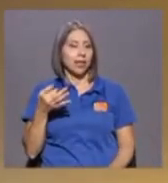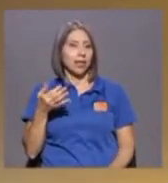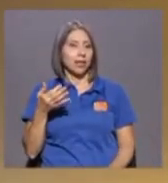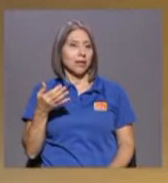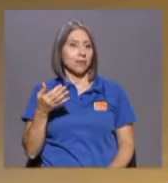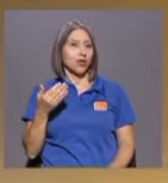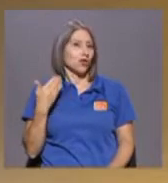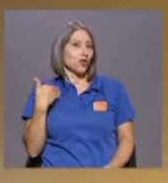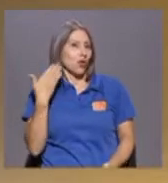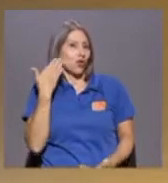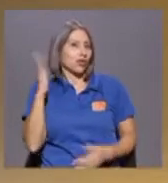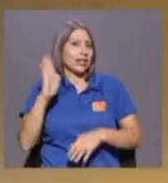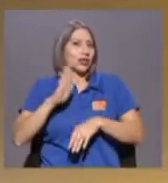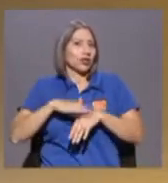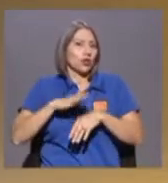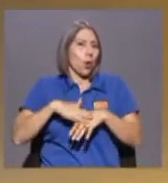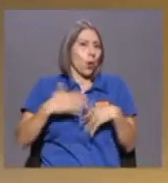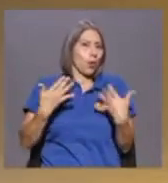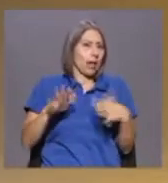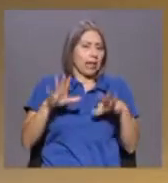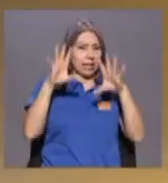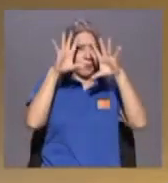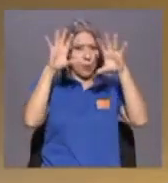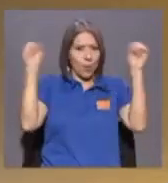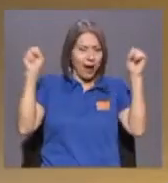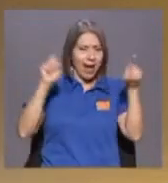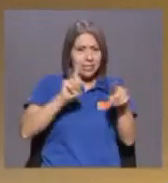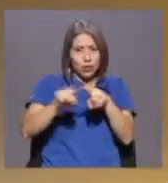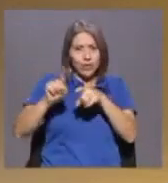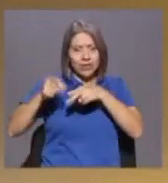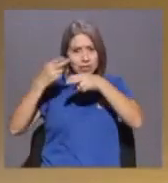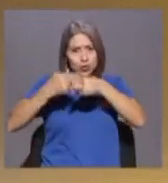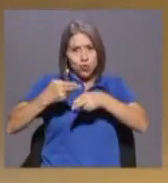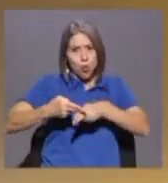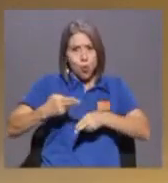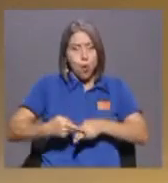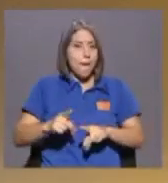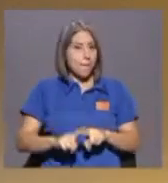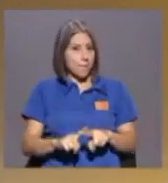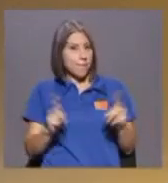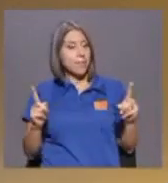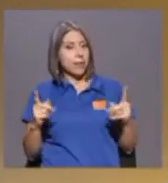yo no sé de diplomacia ni de nombramientos de ese tipo, pero de nuevo